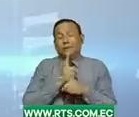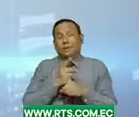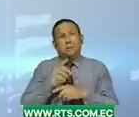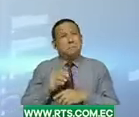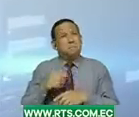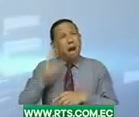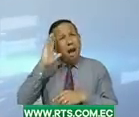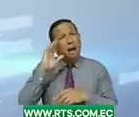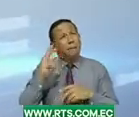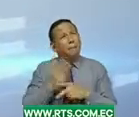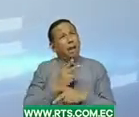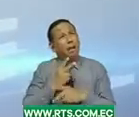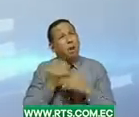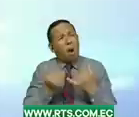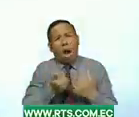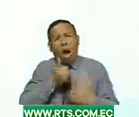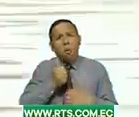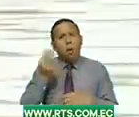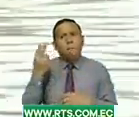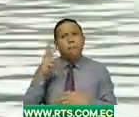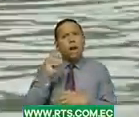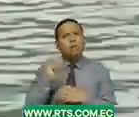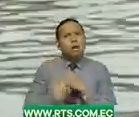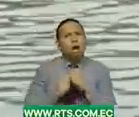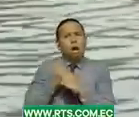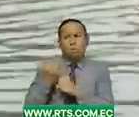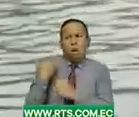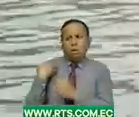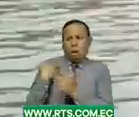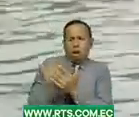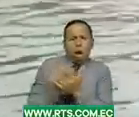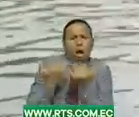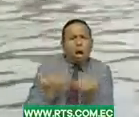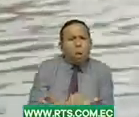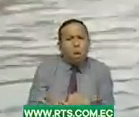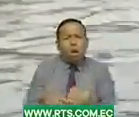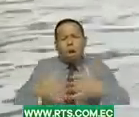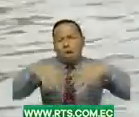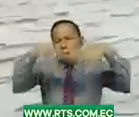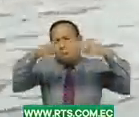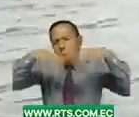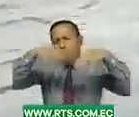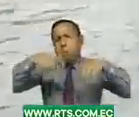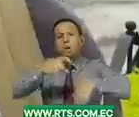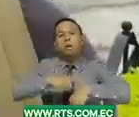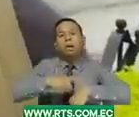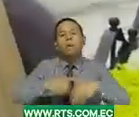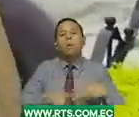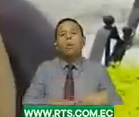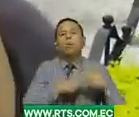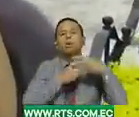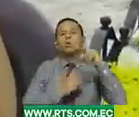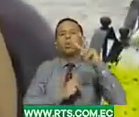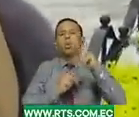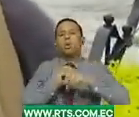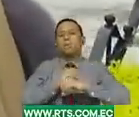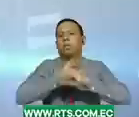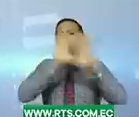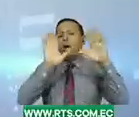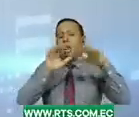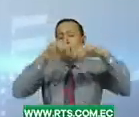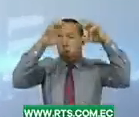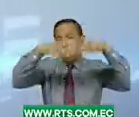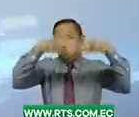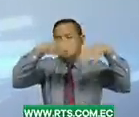los últimos 20 años. Primero iba más fuerte esto, porque comenzó a las 2 de la mañana. Este es terrible, más el aguaje que ha habido.